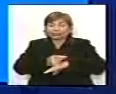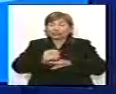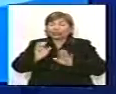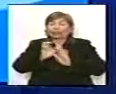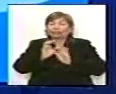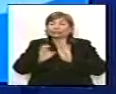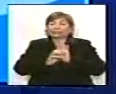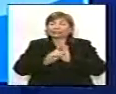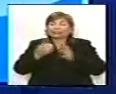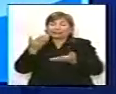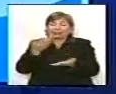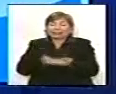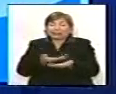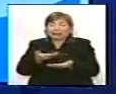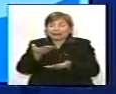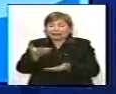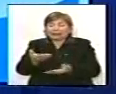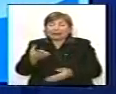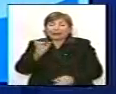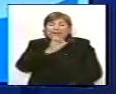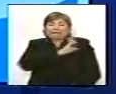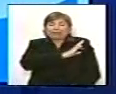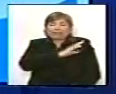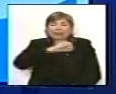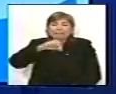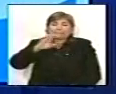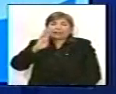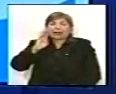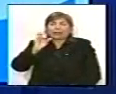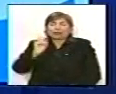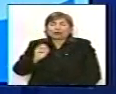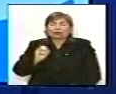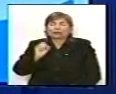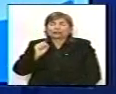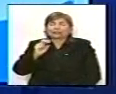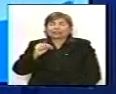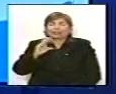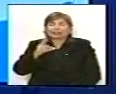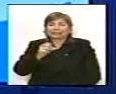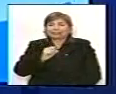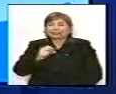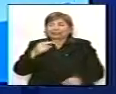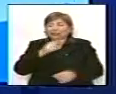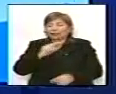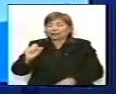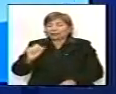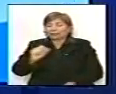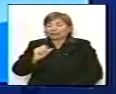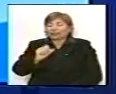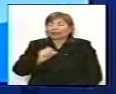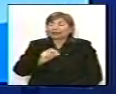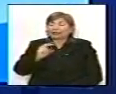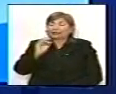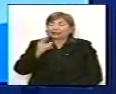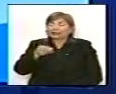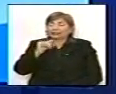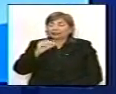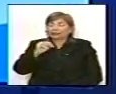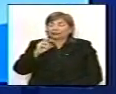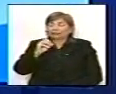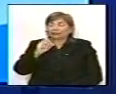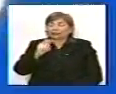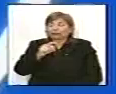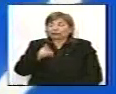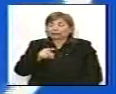constitucional interpuesta por el exfiscal de la Nación Pablo Sánchez contra César Hinostroza. Los detalles en el siguiente